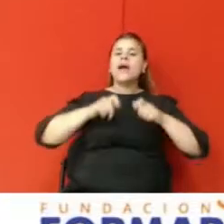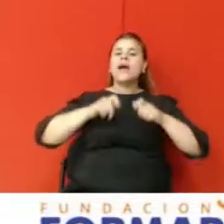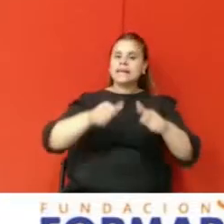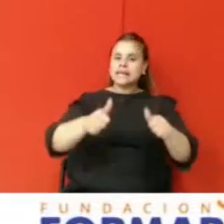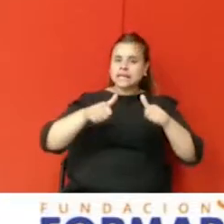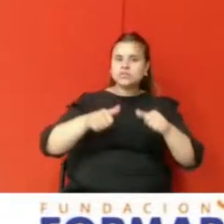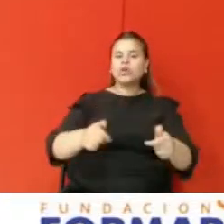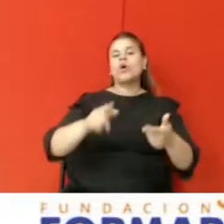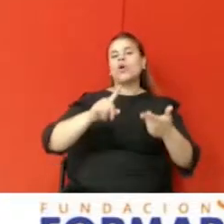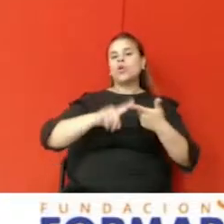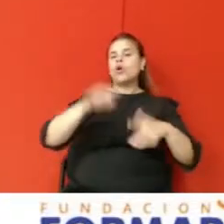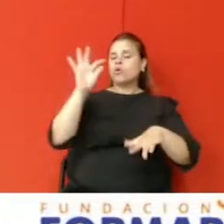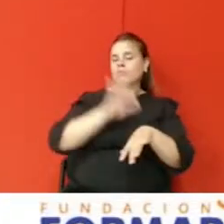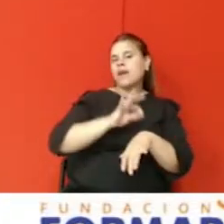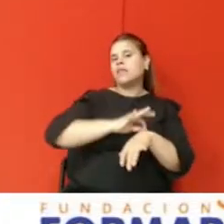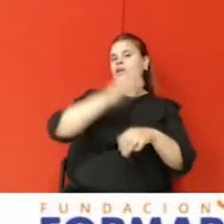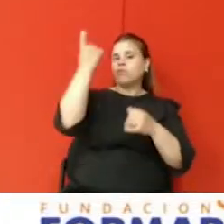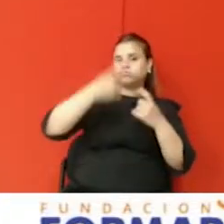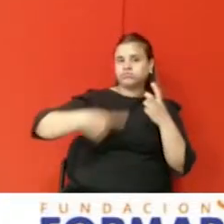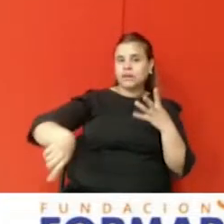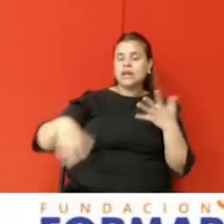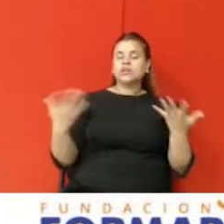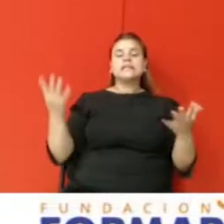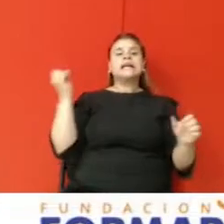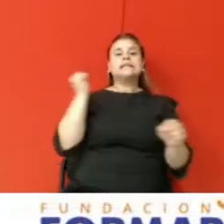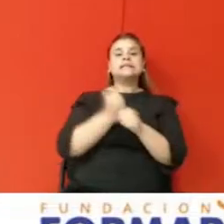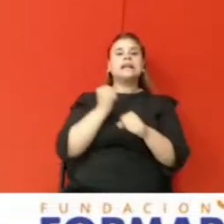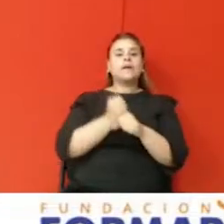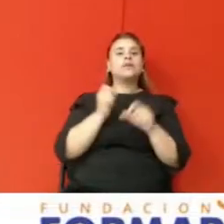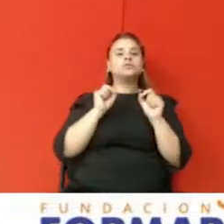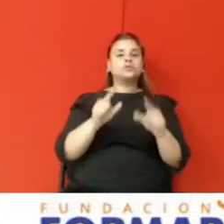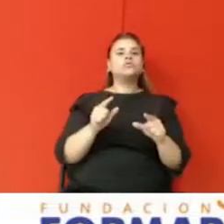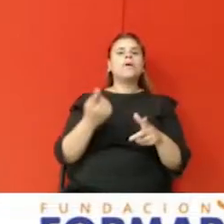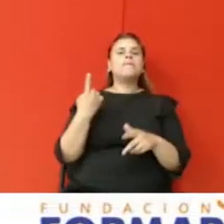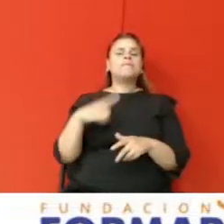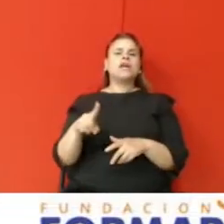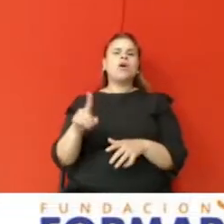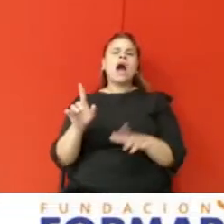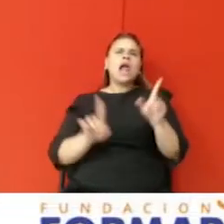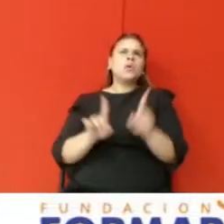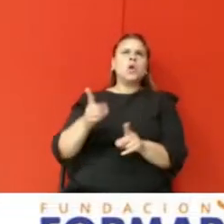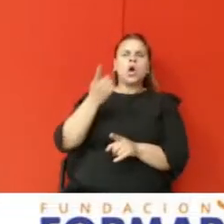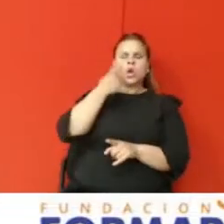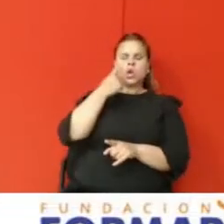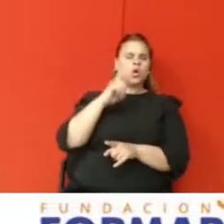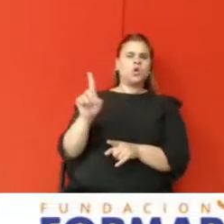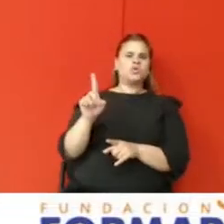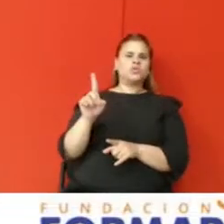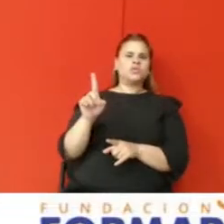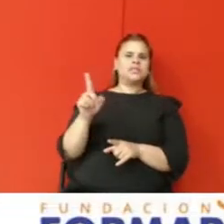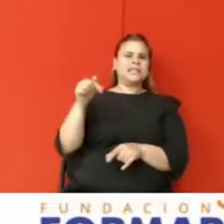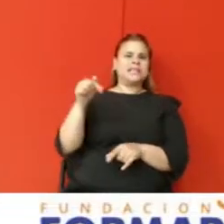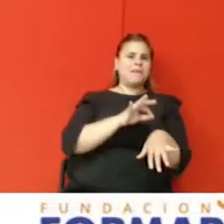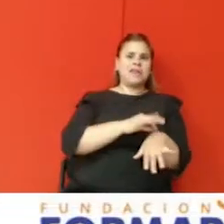que tienen este trabajo, pero que no es por todo conocido, ni siquiera por la comunidad médica. Entonces,